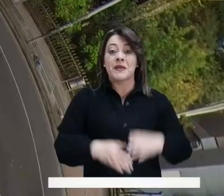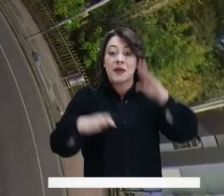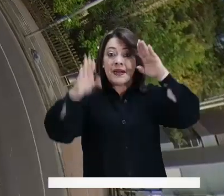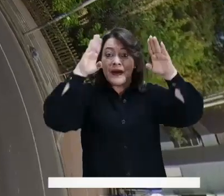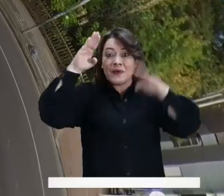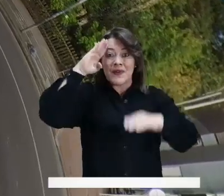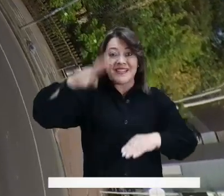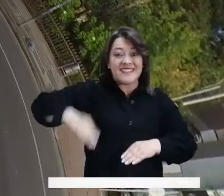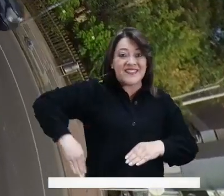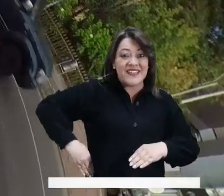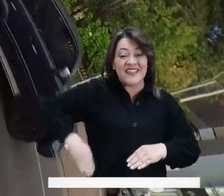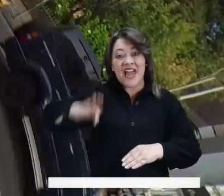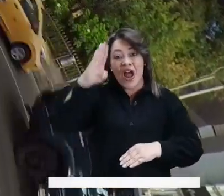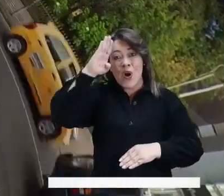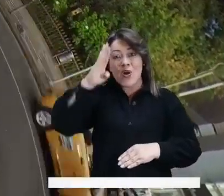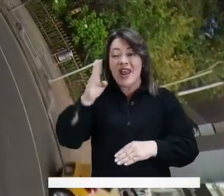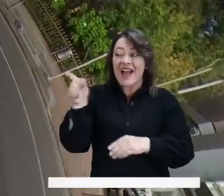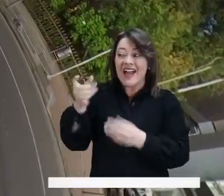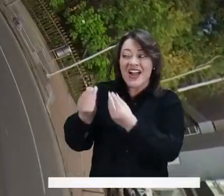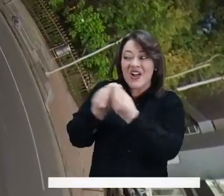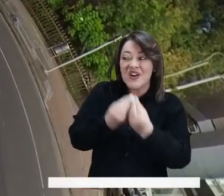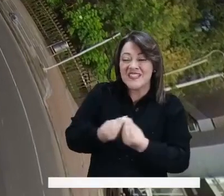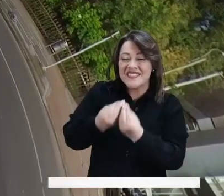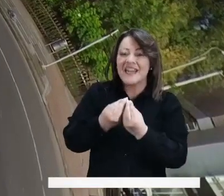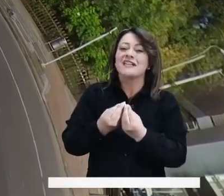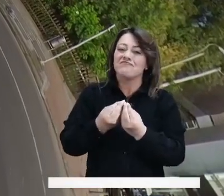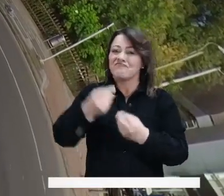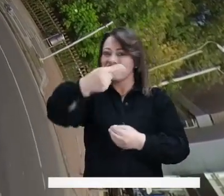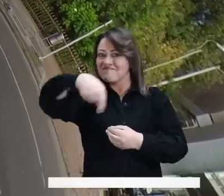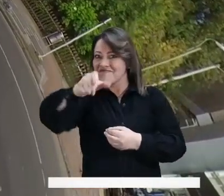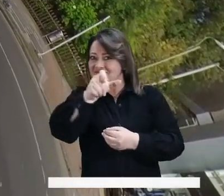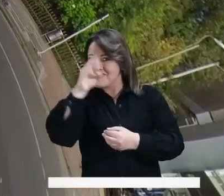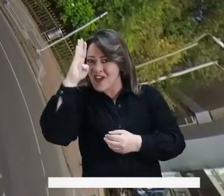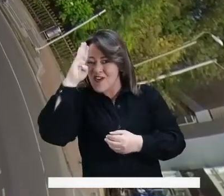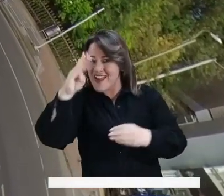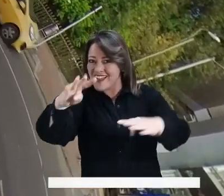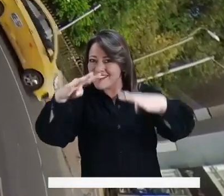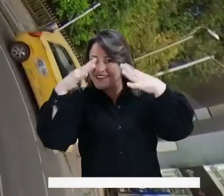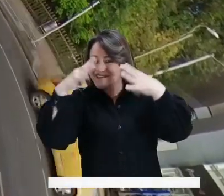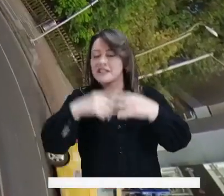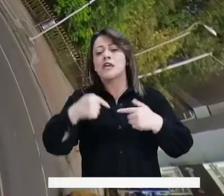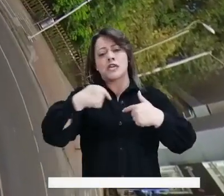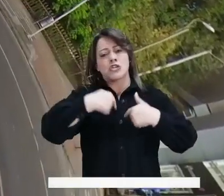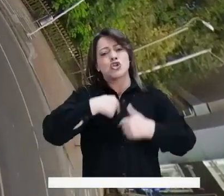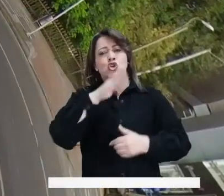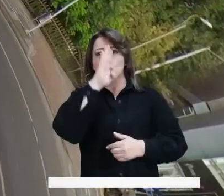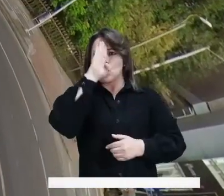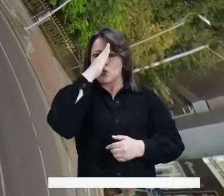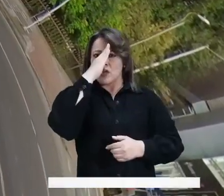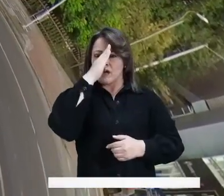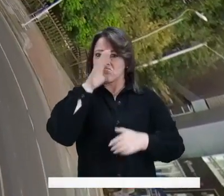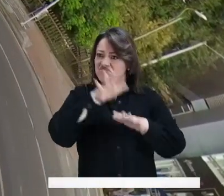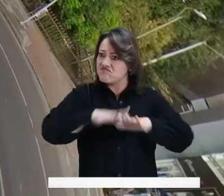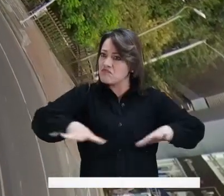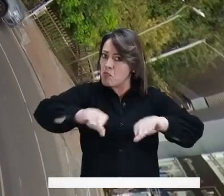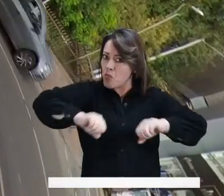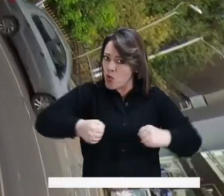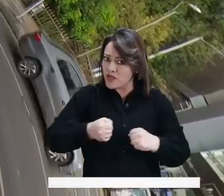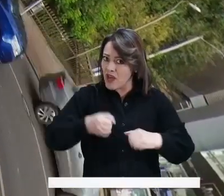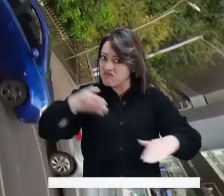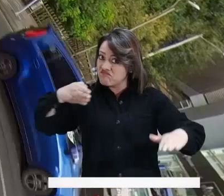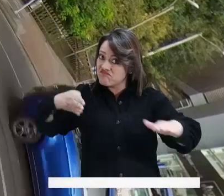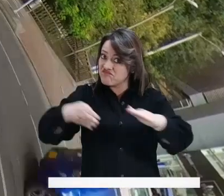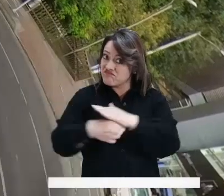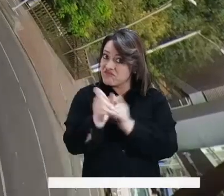Hola Sabina, concejales y televidentes que nos acompañan desde sus hogares. Hoy tengo varias dudas acerca de qué tan asequible es la